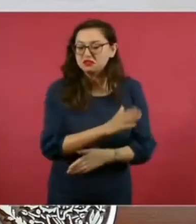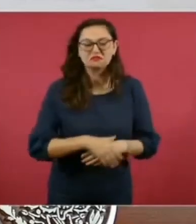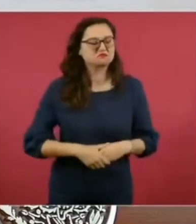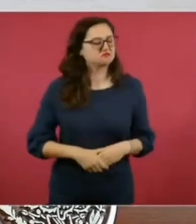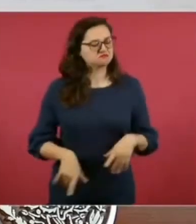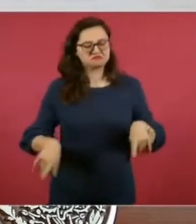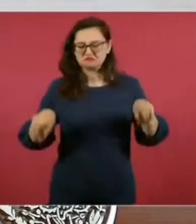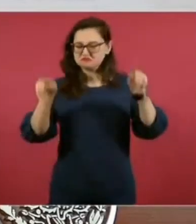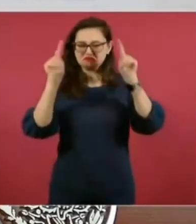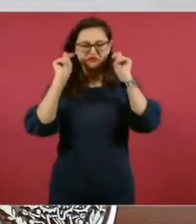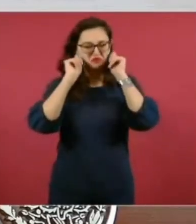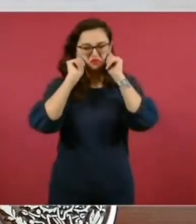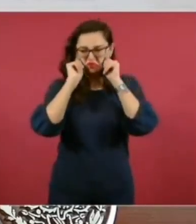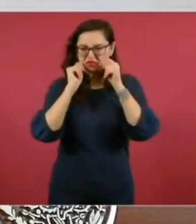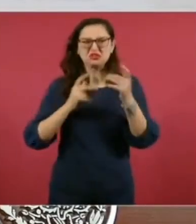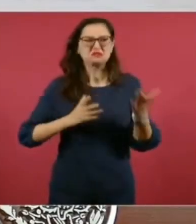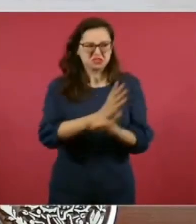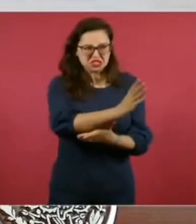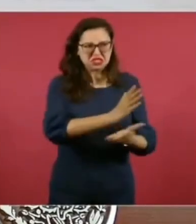quieren